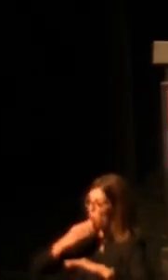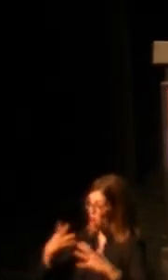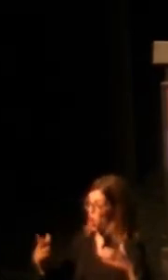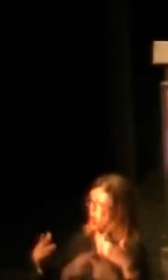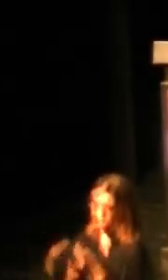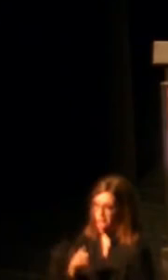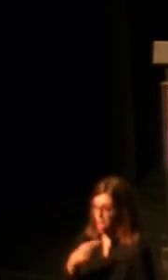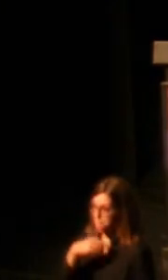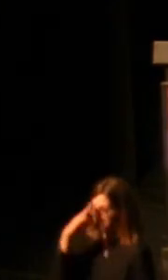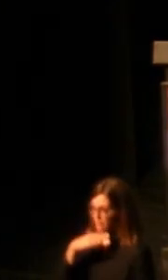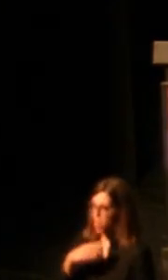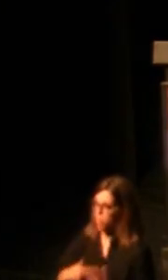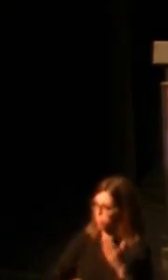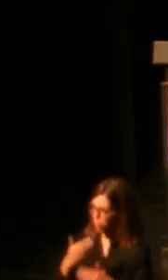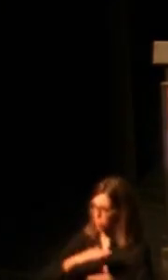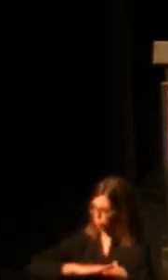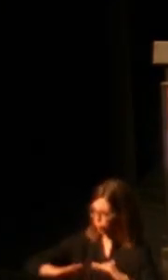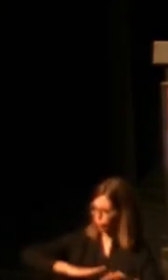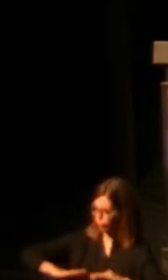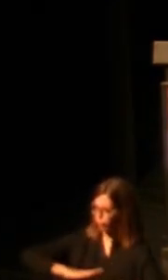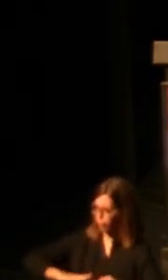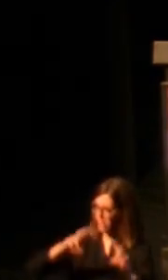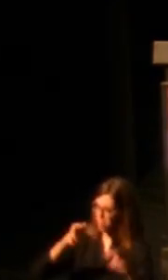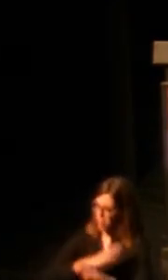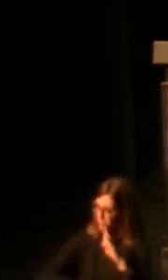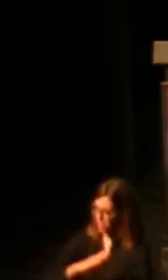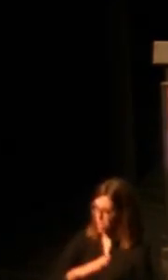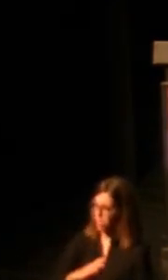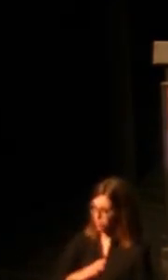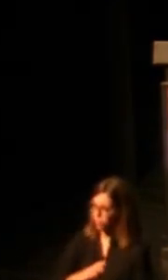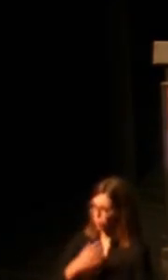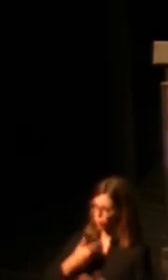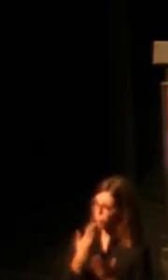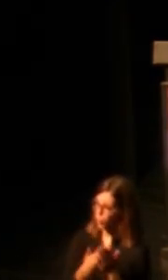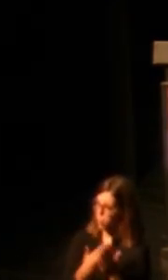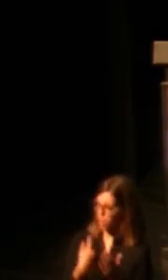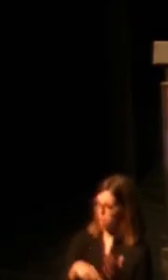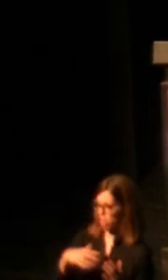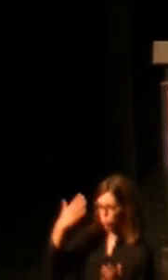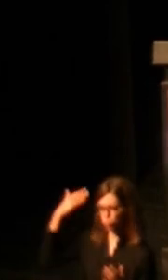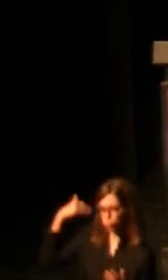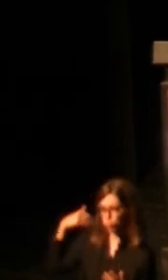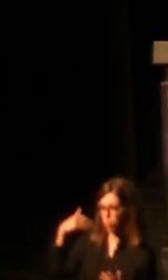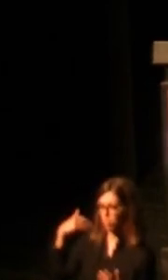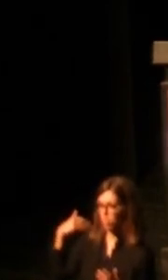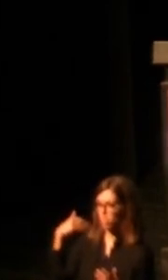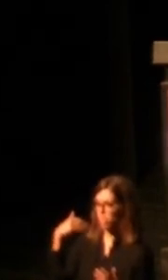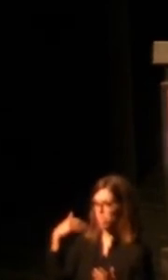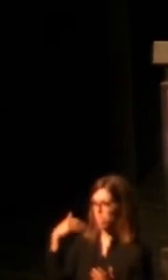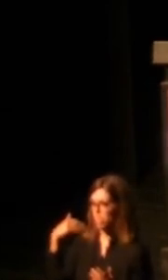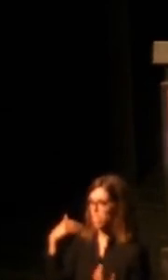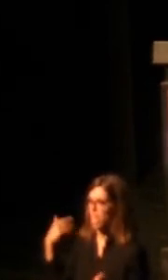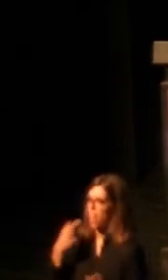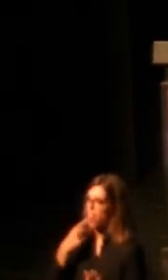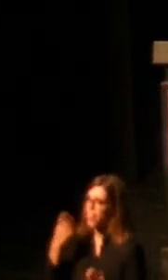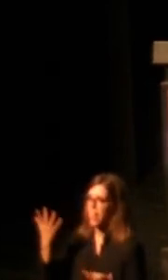separados. Yo veo, y tengo alguna documentación todavía, y claro, fijaros, en aquella época se hablaba de fines, no se hablaba de misión, pero